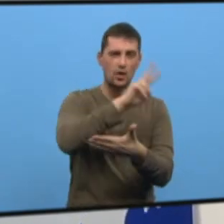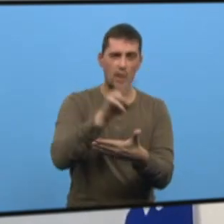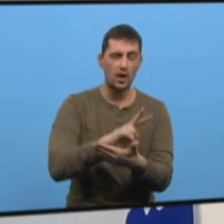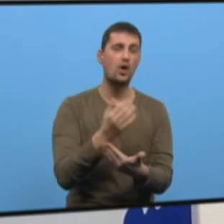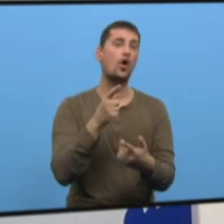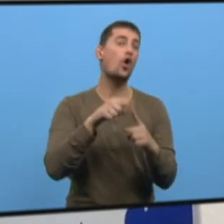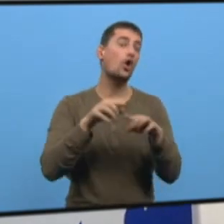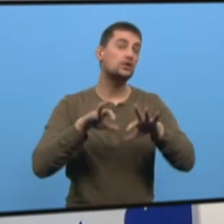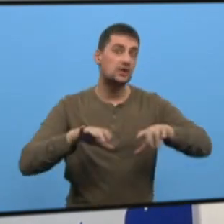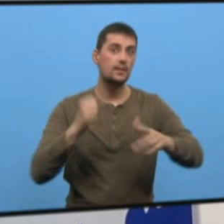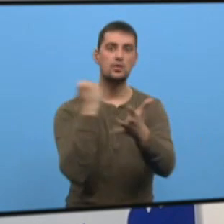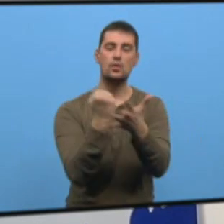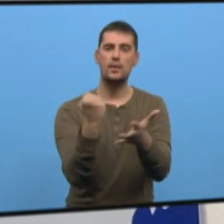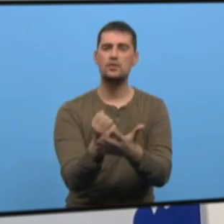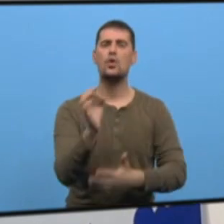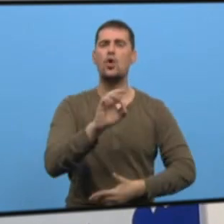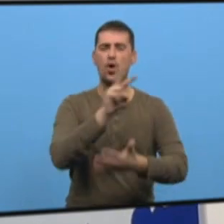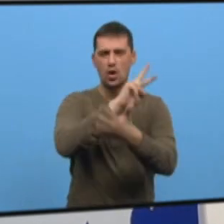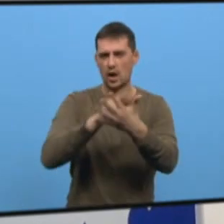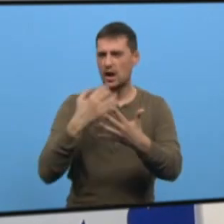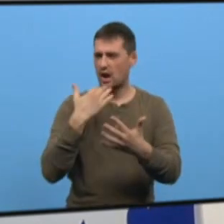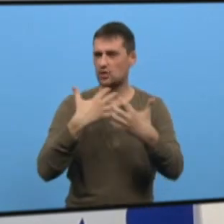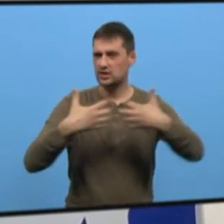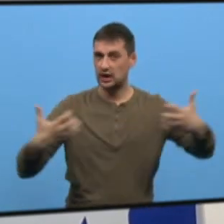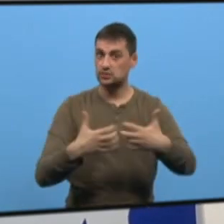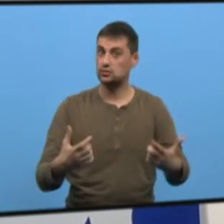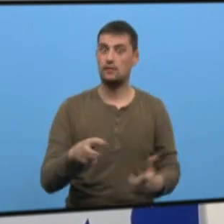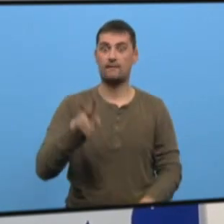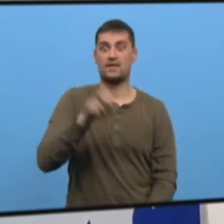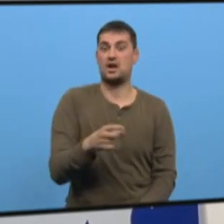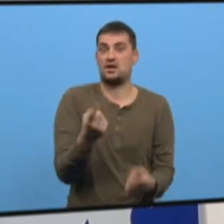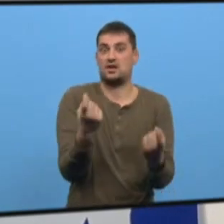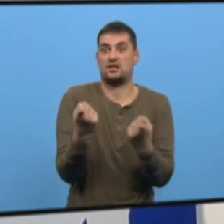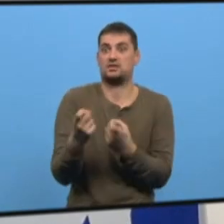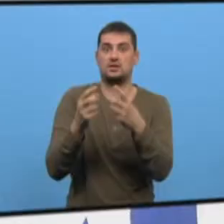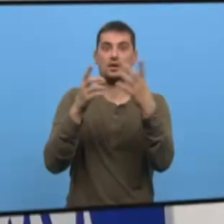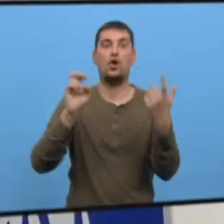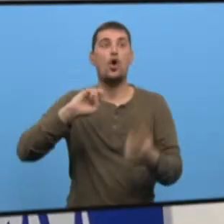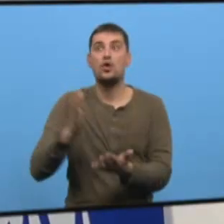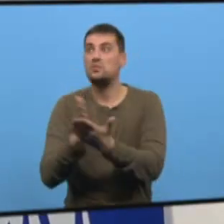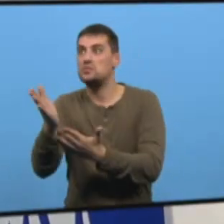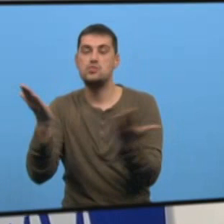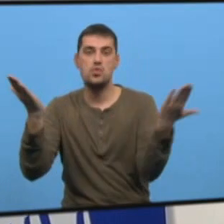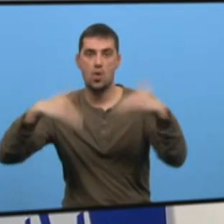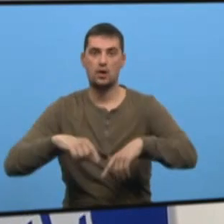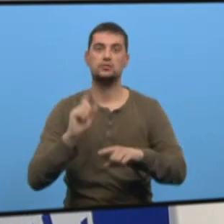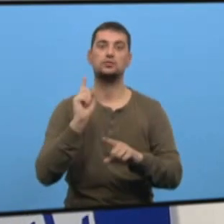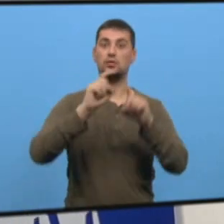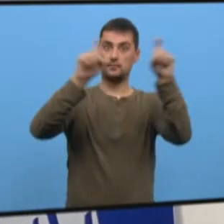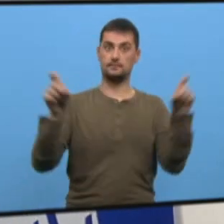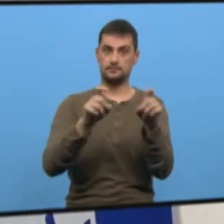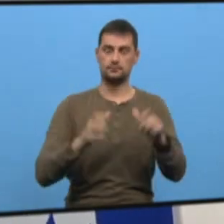escribir un documento como siero un texo para todo forma decel seener